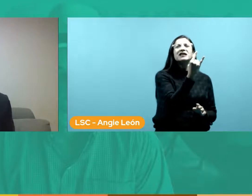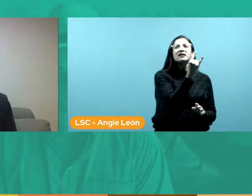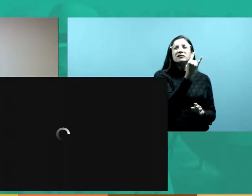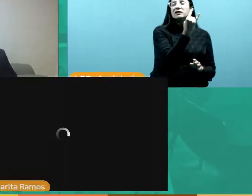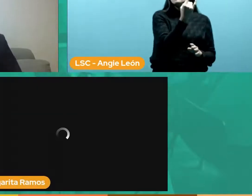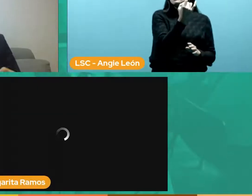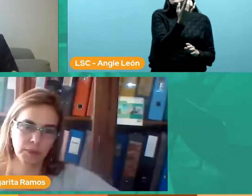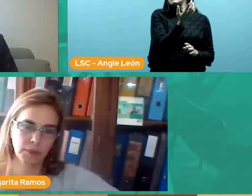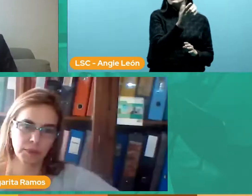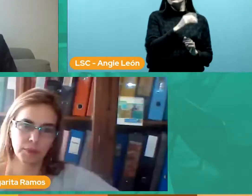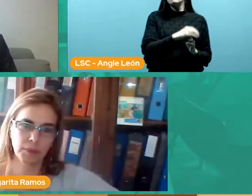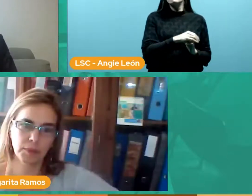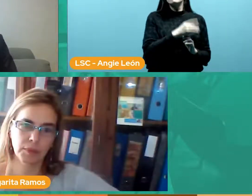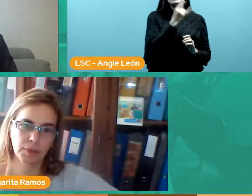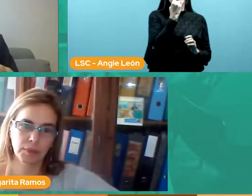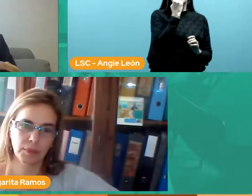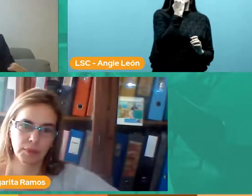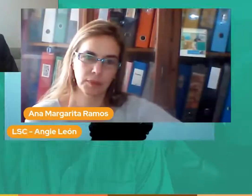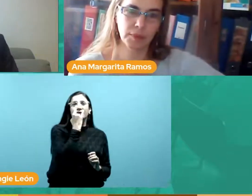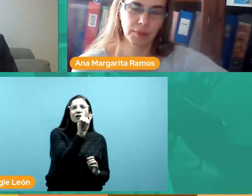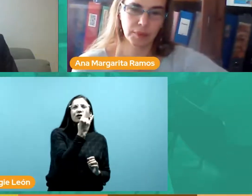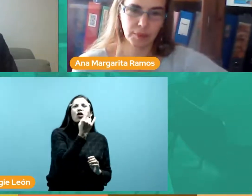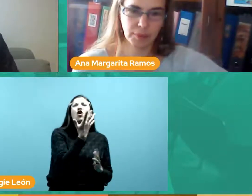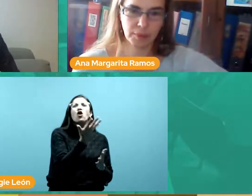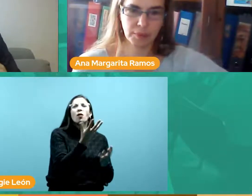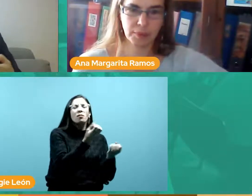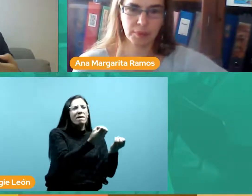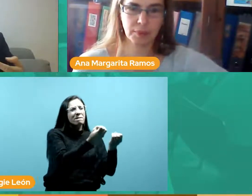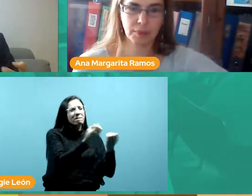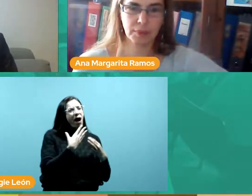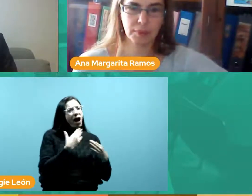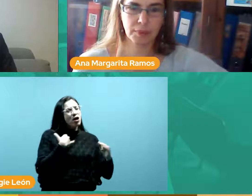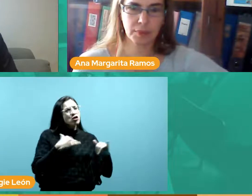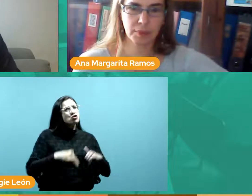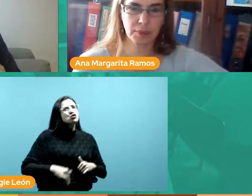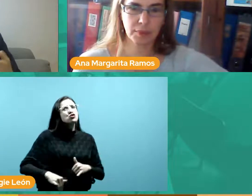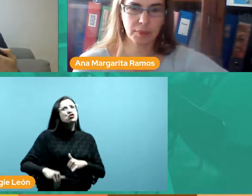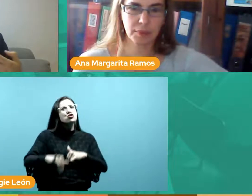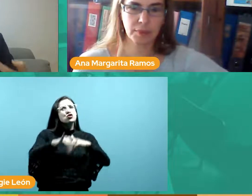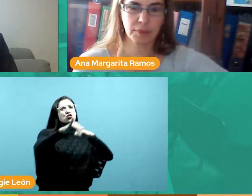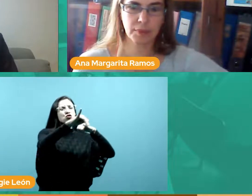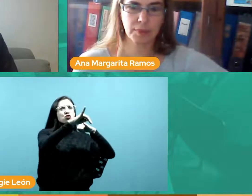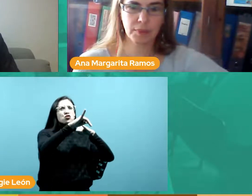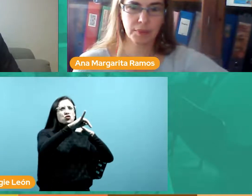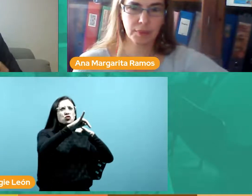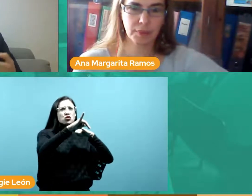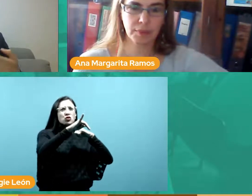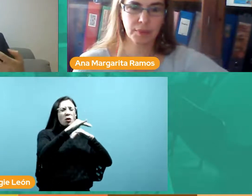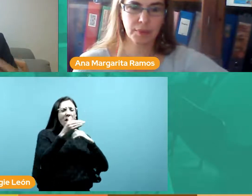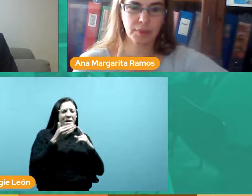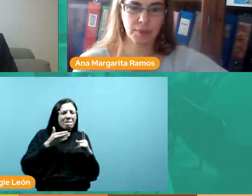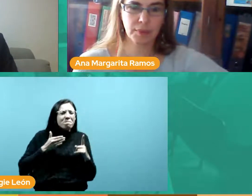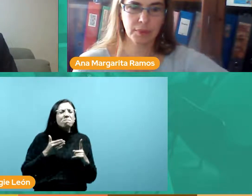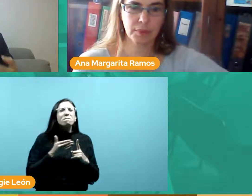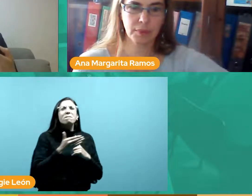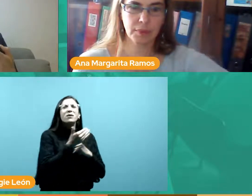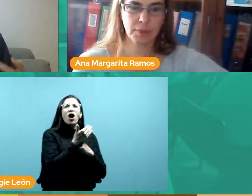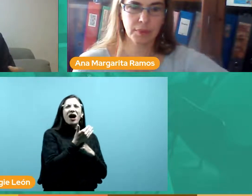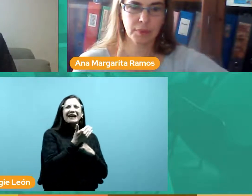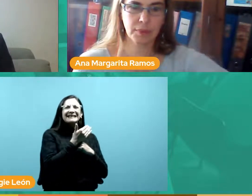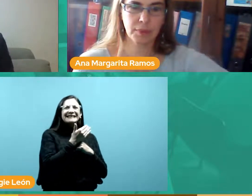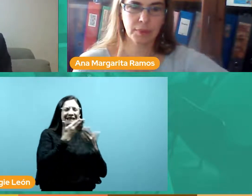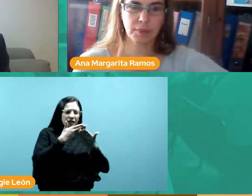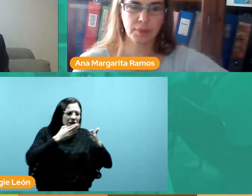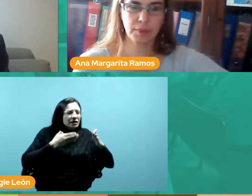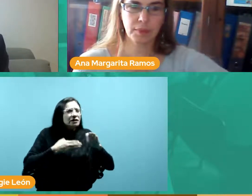papel de proporcionar tal vez igualdad reivindicación protección acceso y